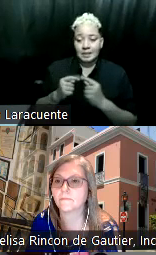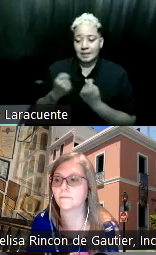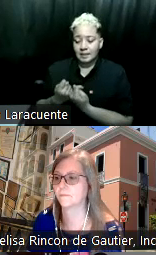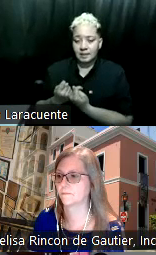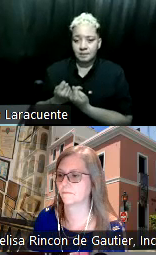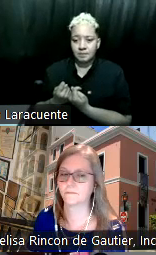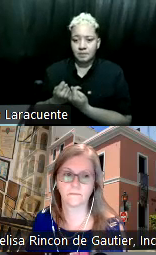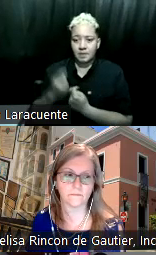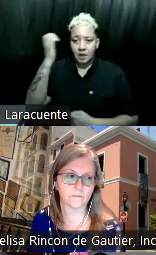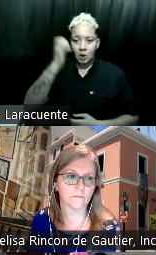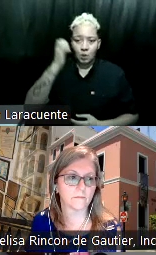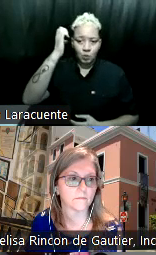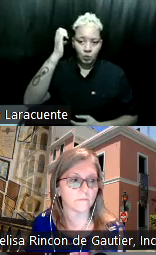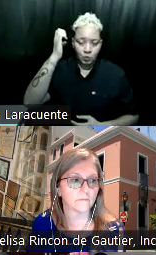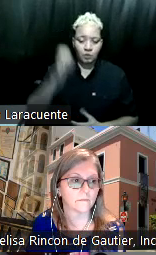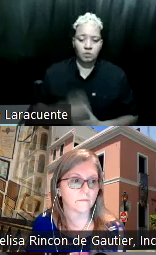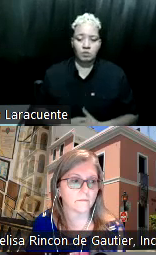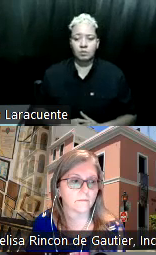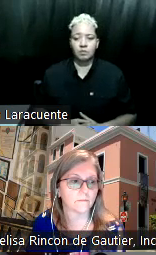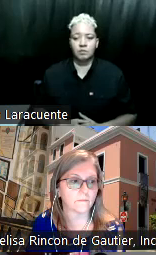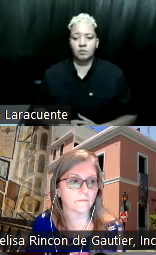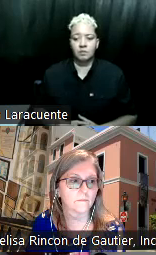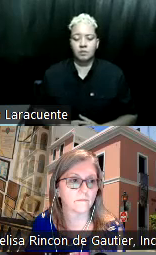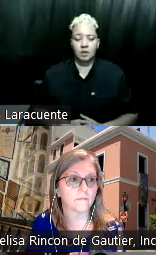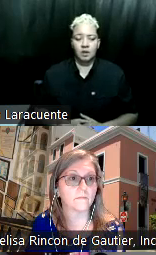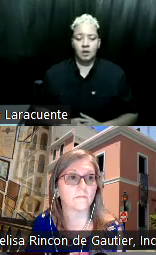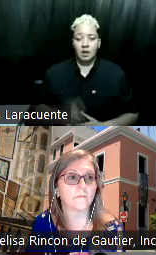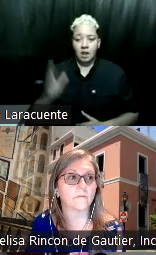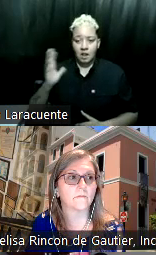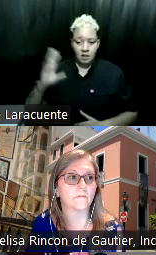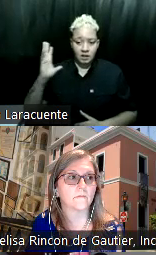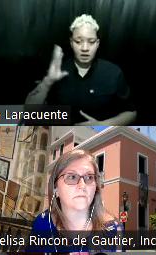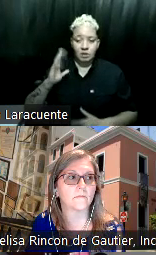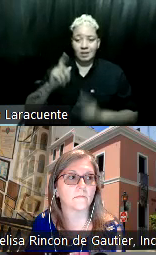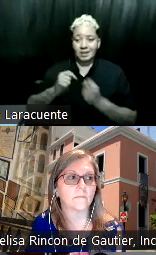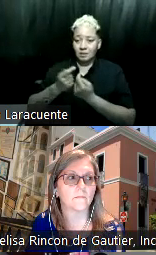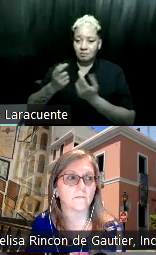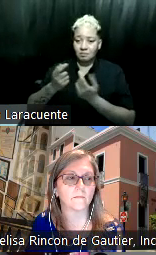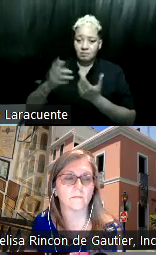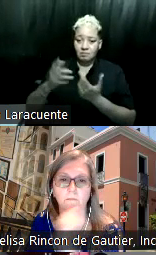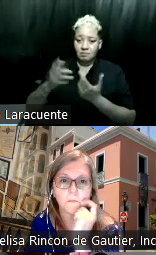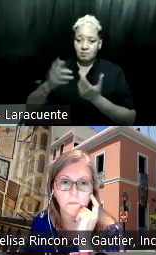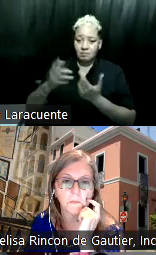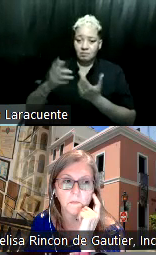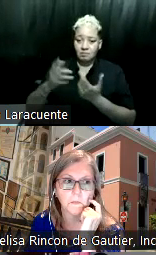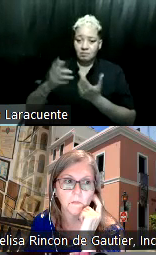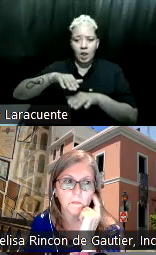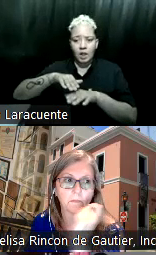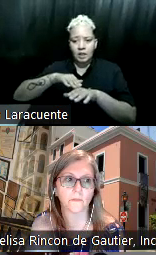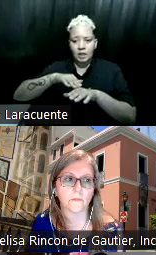equipos europeos en aquellos años, que eran equipos altos,